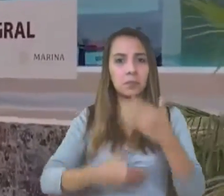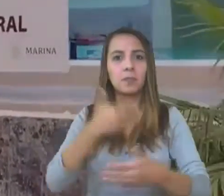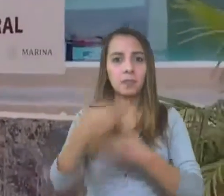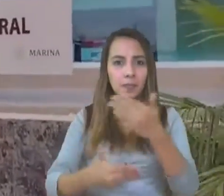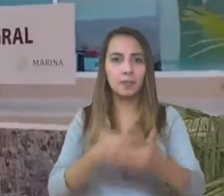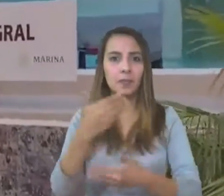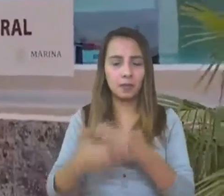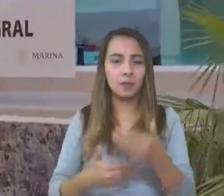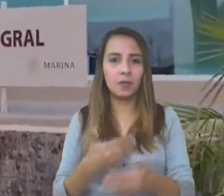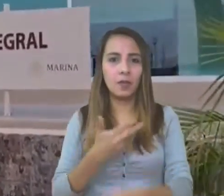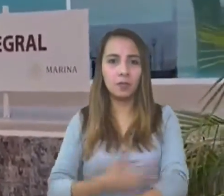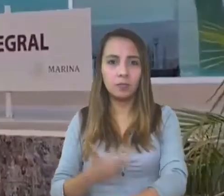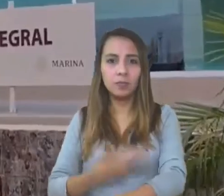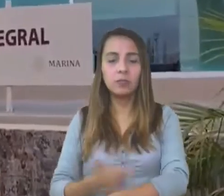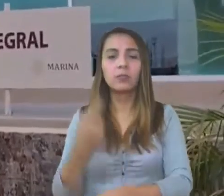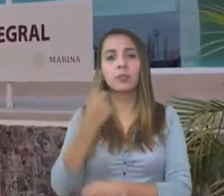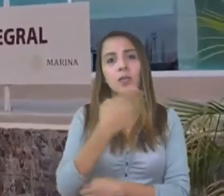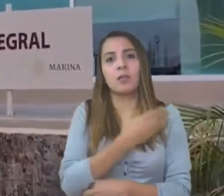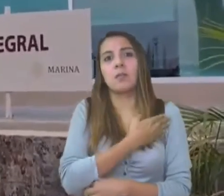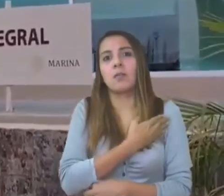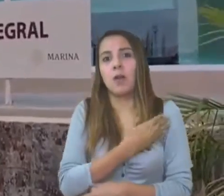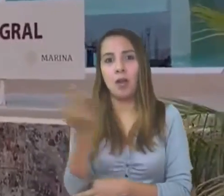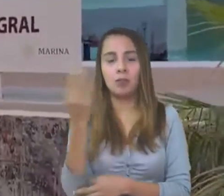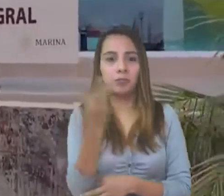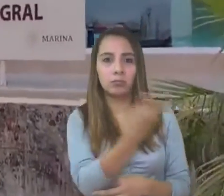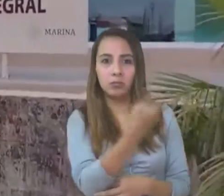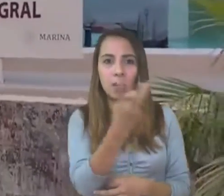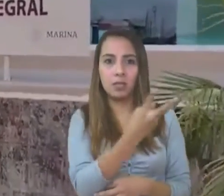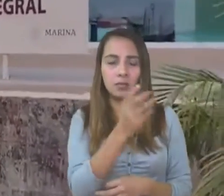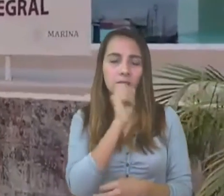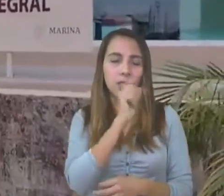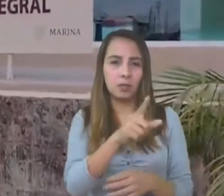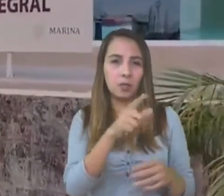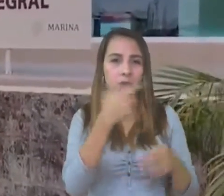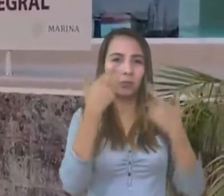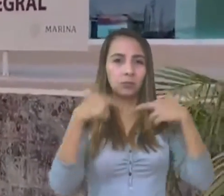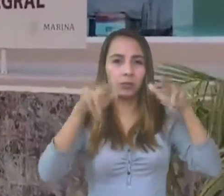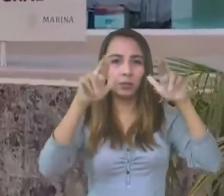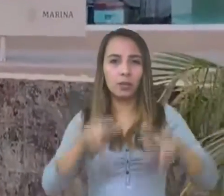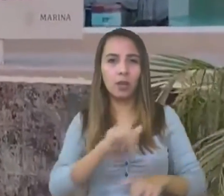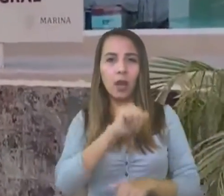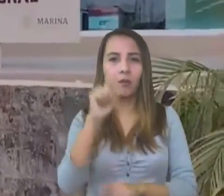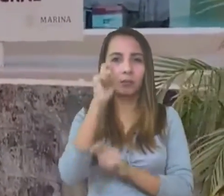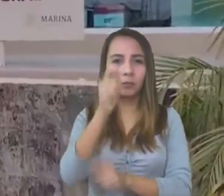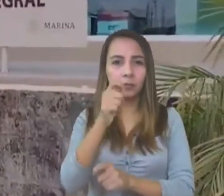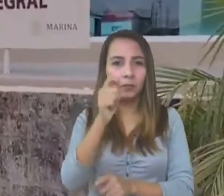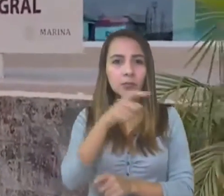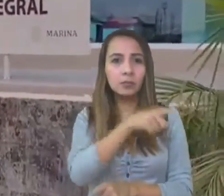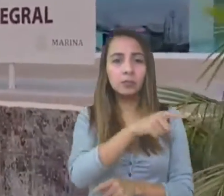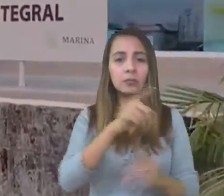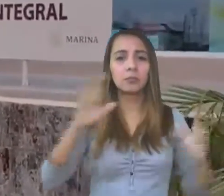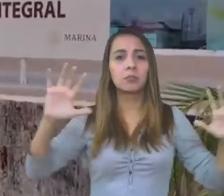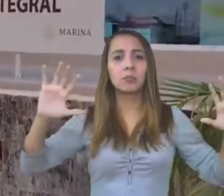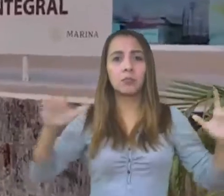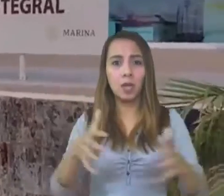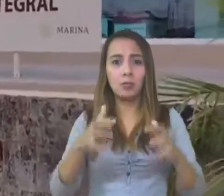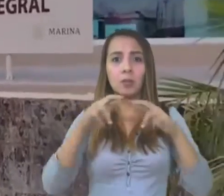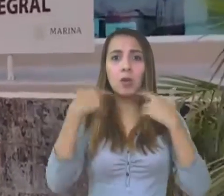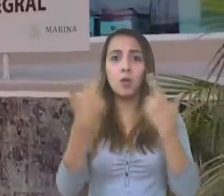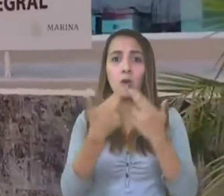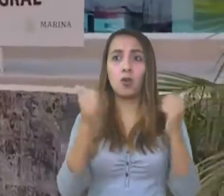que las palabras de los mismos pescadores, el trato que tuvieron por parte de los que están al frente de la API y